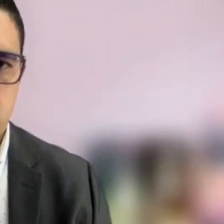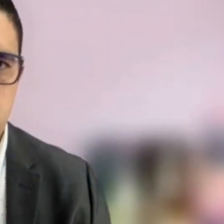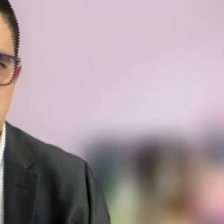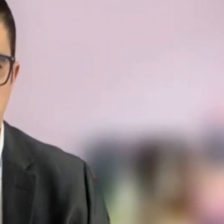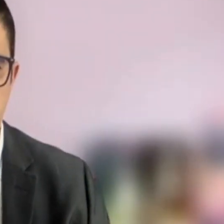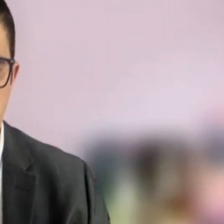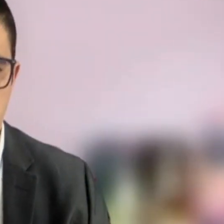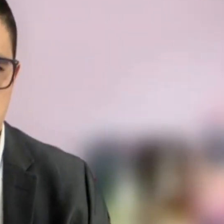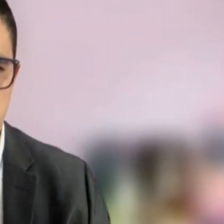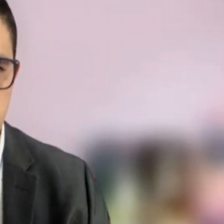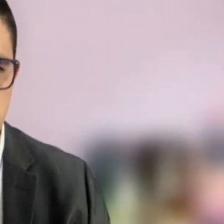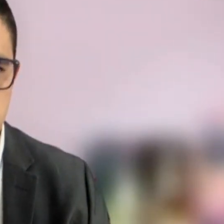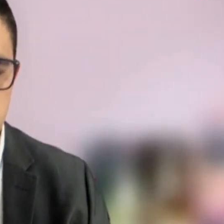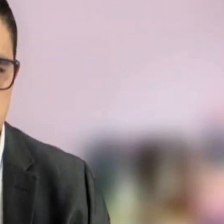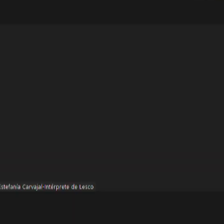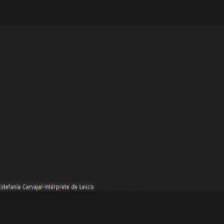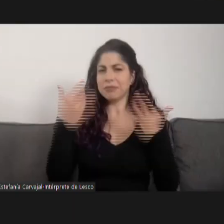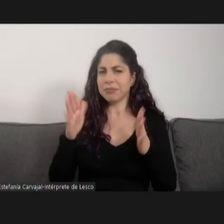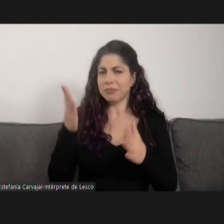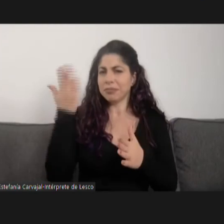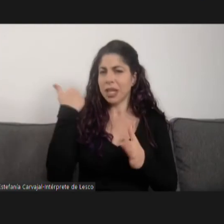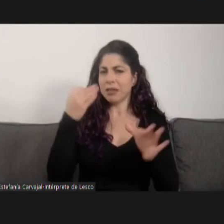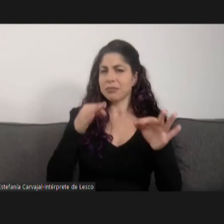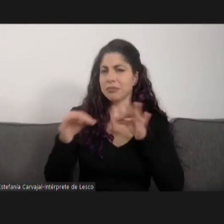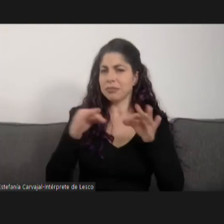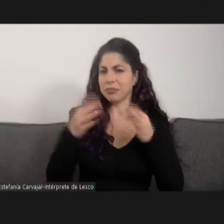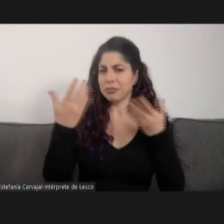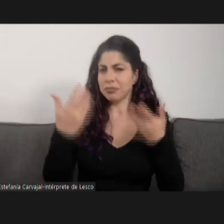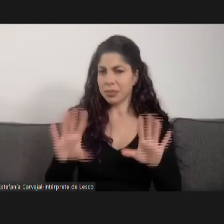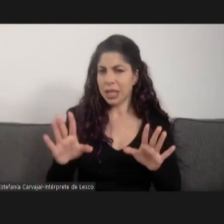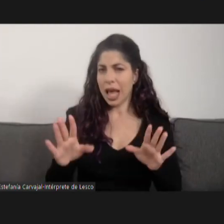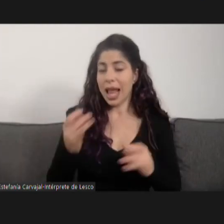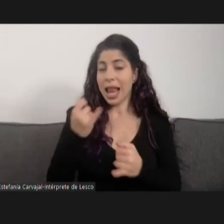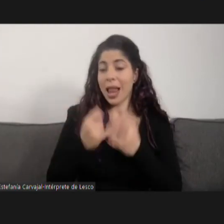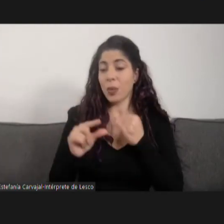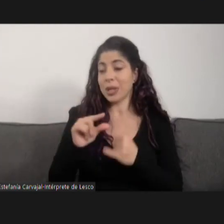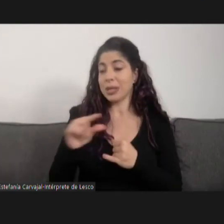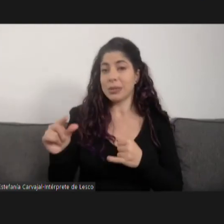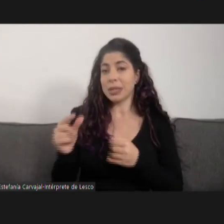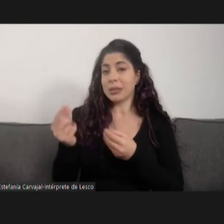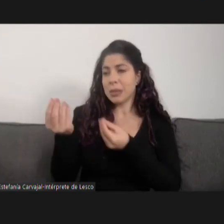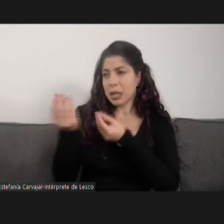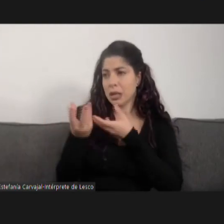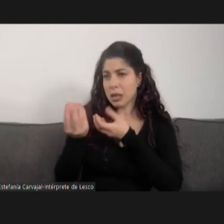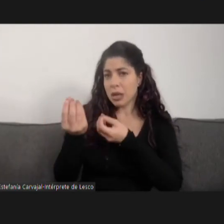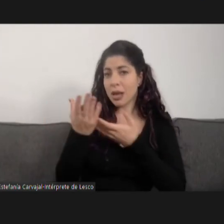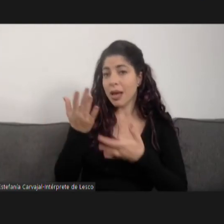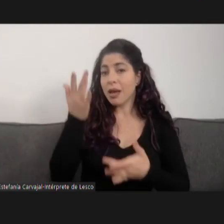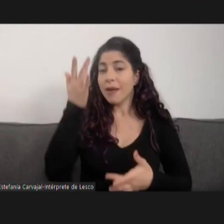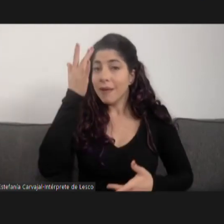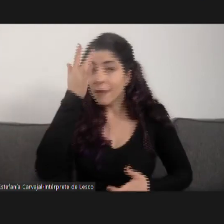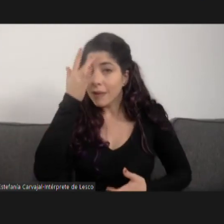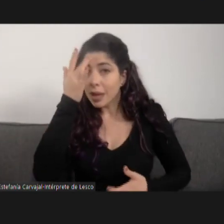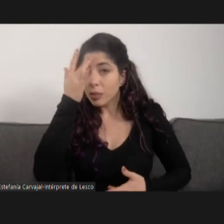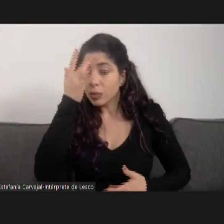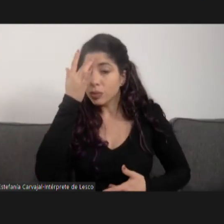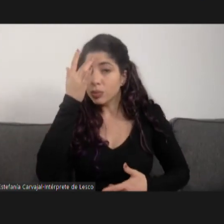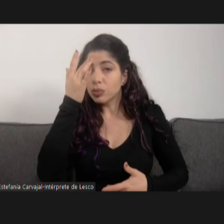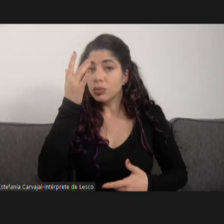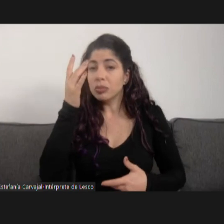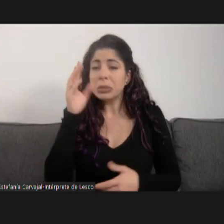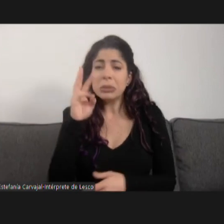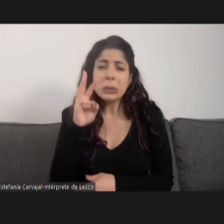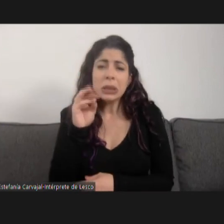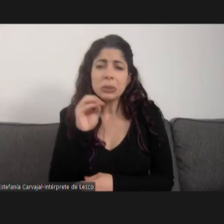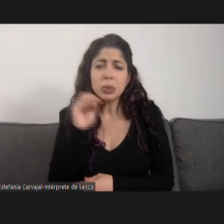Bueno, yo creo que en eso ya nos referimos anteriormente. Hemos tenido en la última semana reportes de casos en un